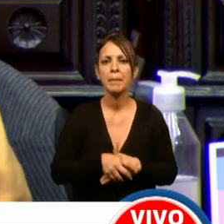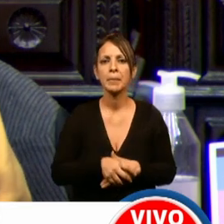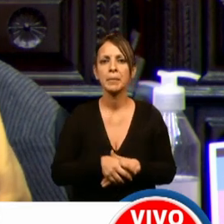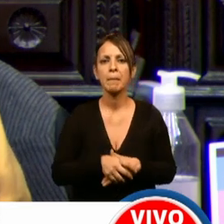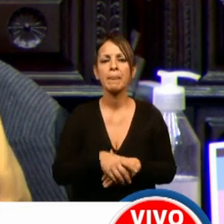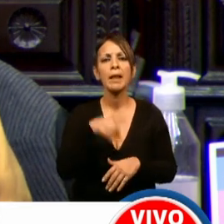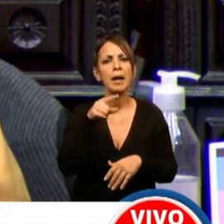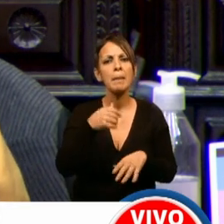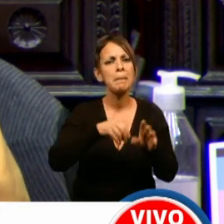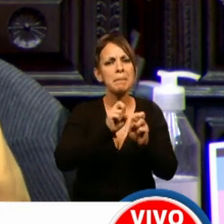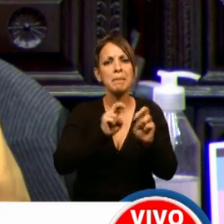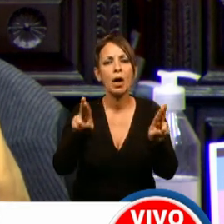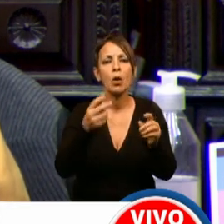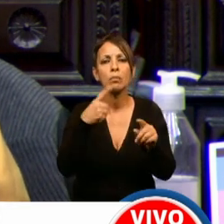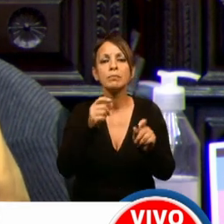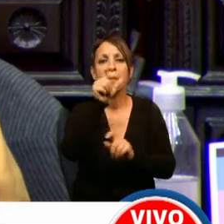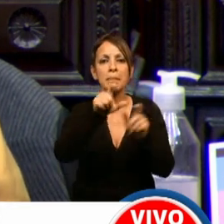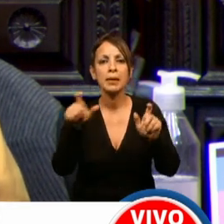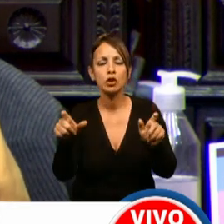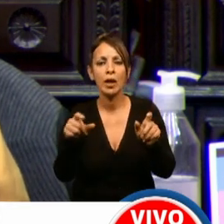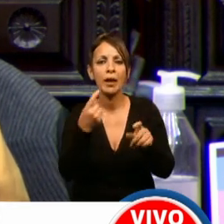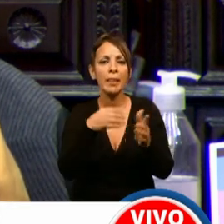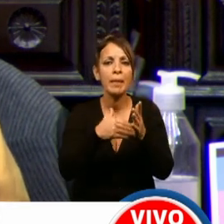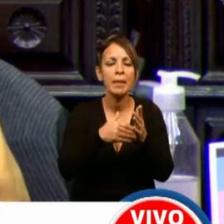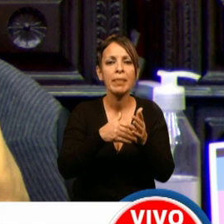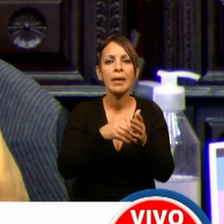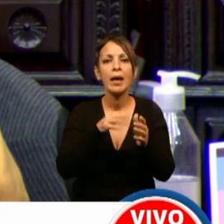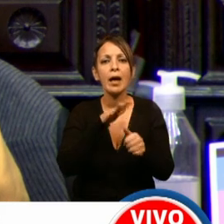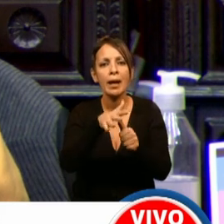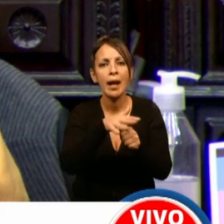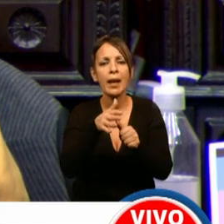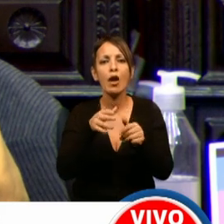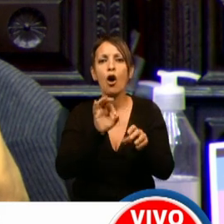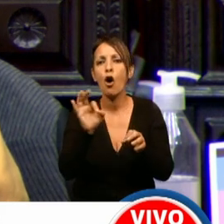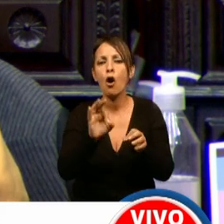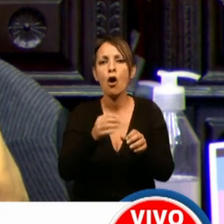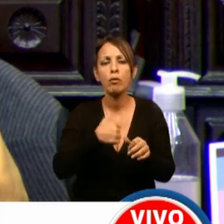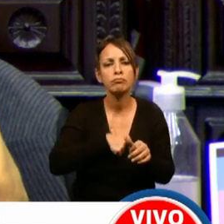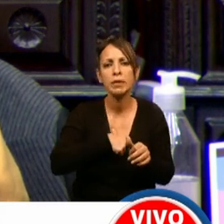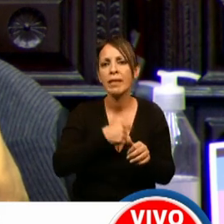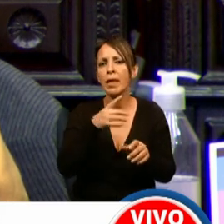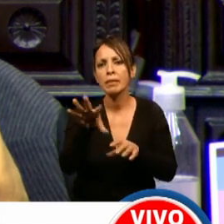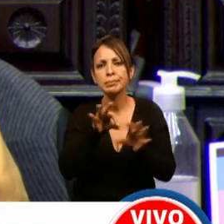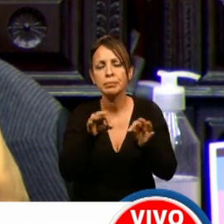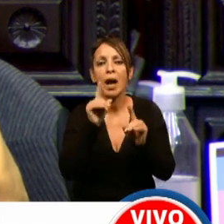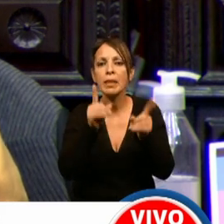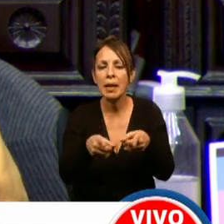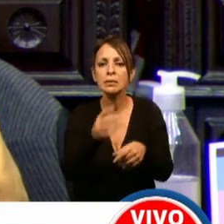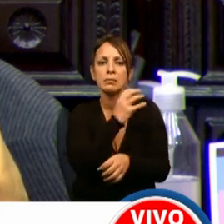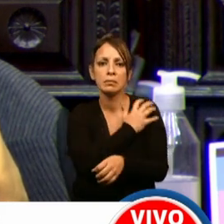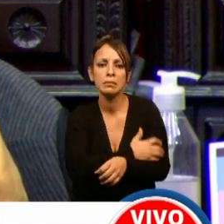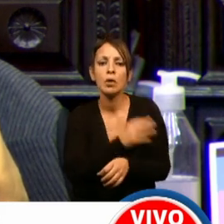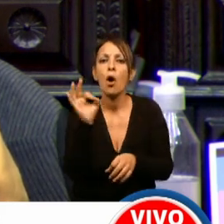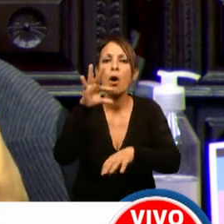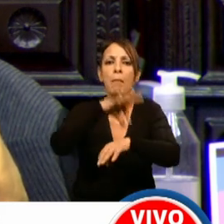se potencia cuando las personas con diversa orientación sexual o identidad o expresión de género son además pobres portadoras de